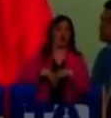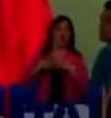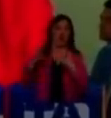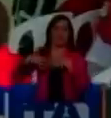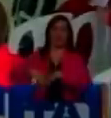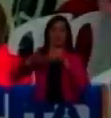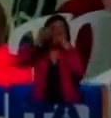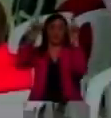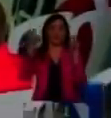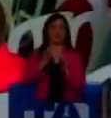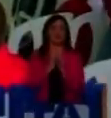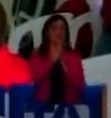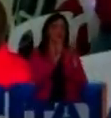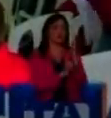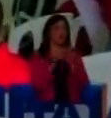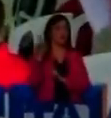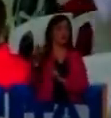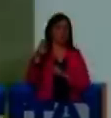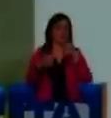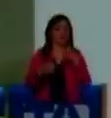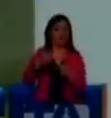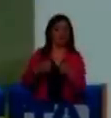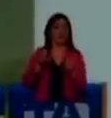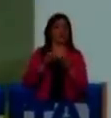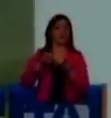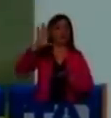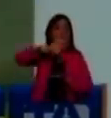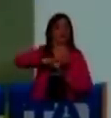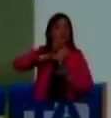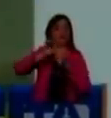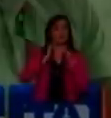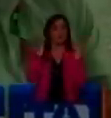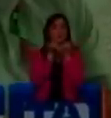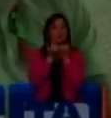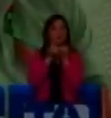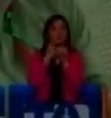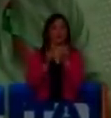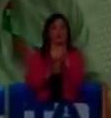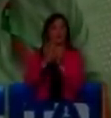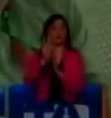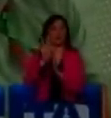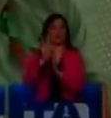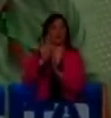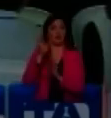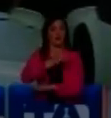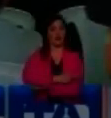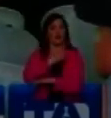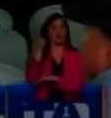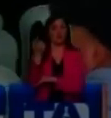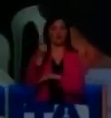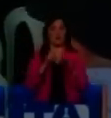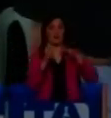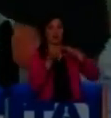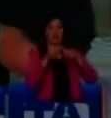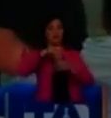las empresas. La agenda de Suquilanda y de candidatos a la Asamblea por Sociedad Patriótica se desarrollará durante estos días en las